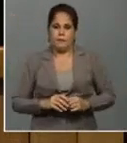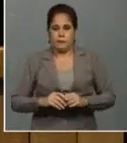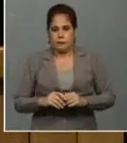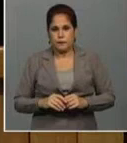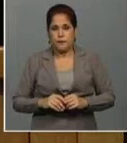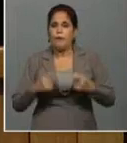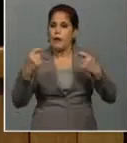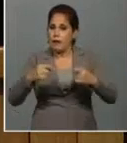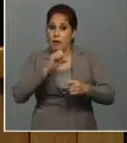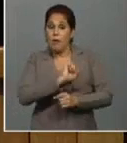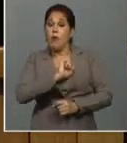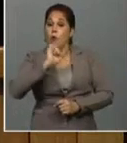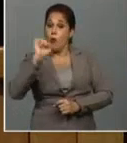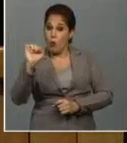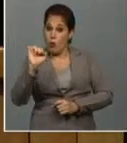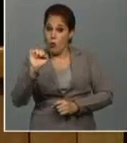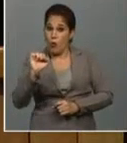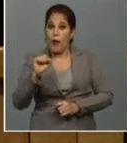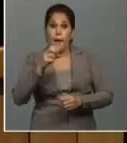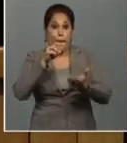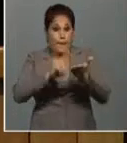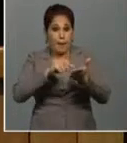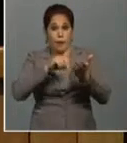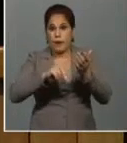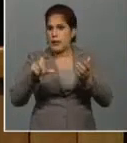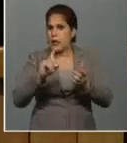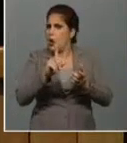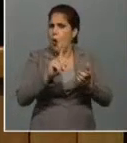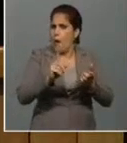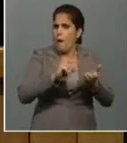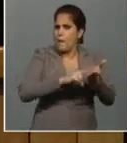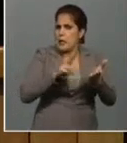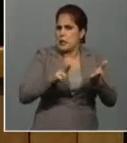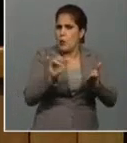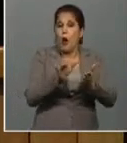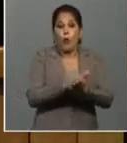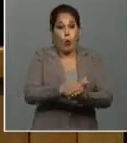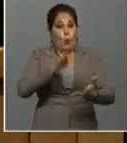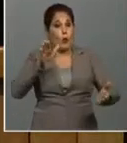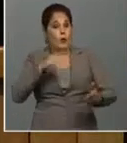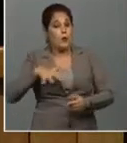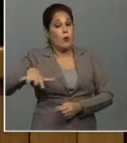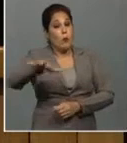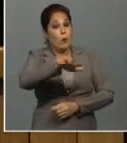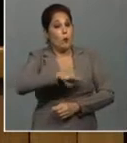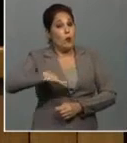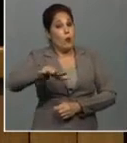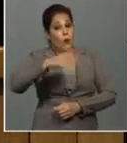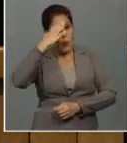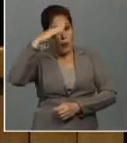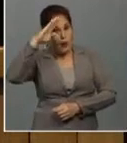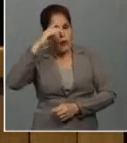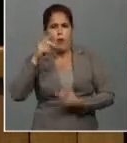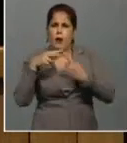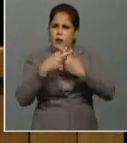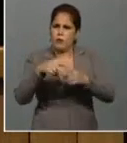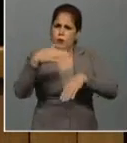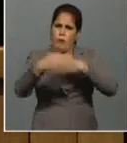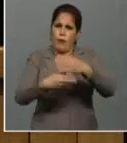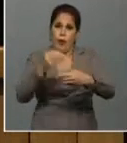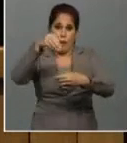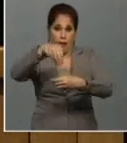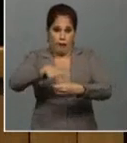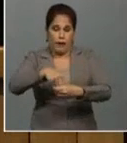debemos lograrlo entre militantes y no militantes comprometidos con el bienestar de cuba' la búsqueda de soluciones